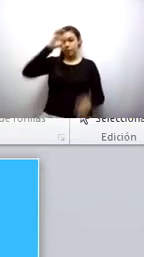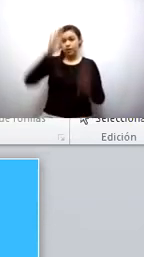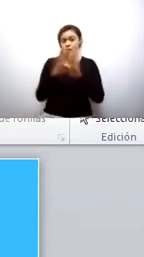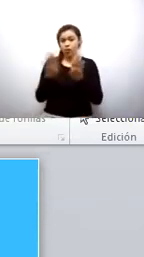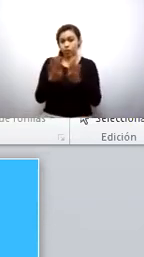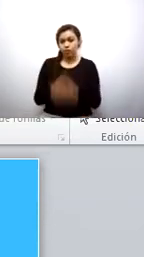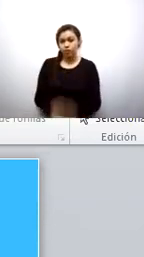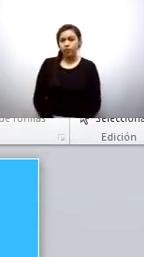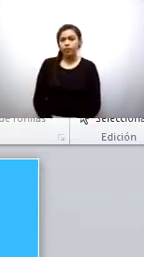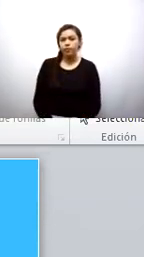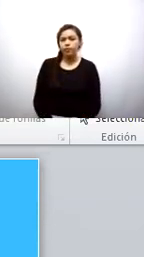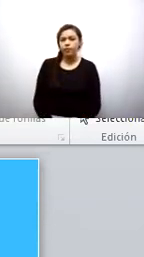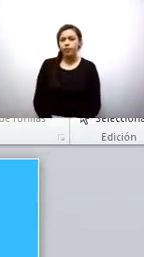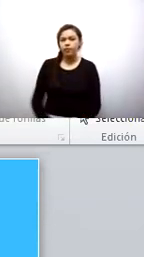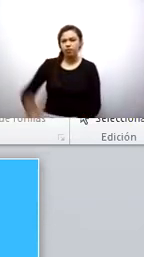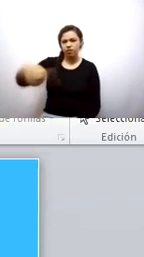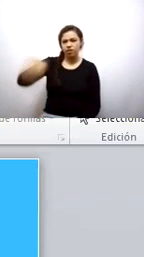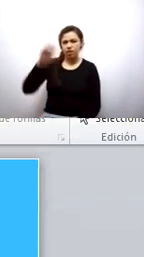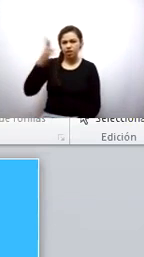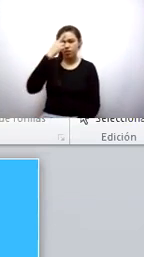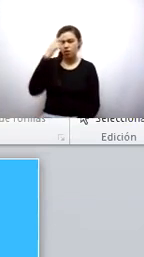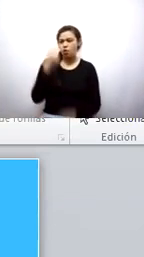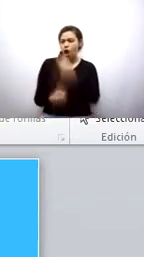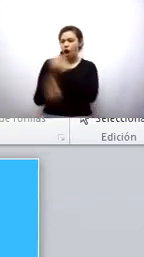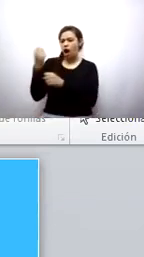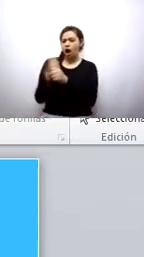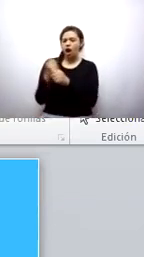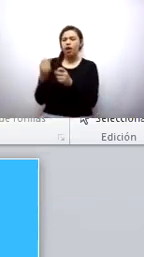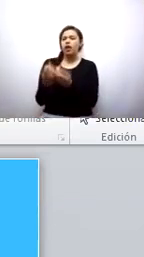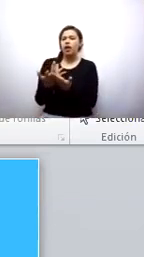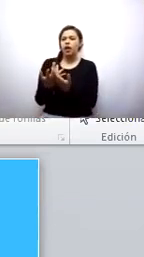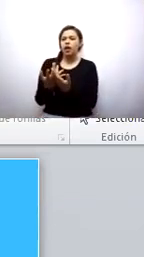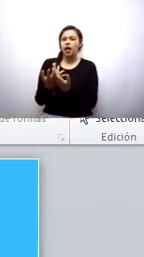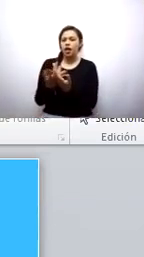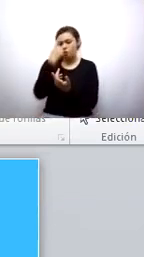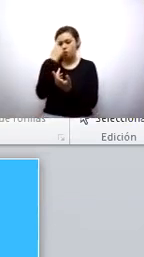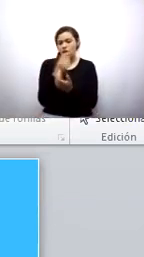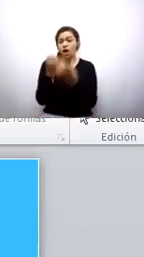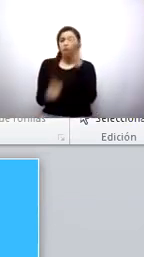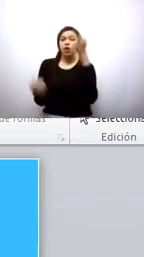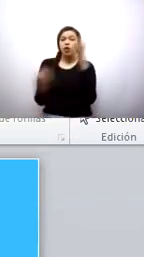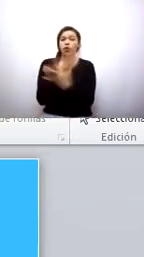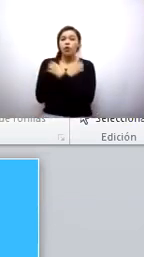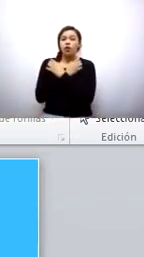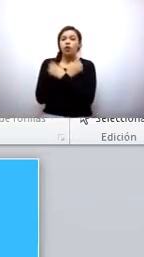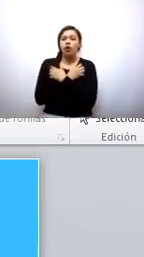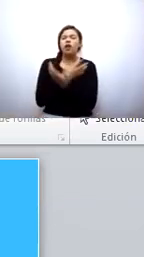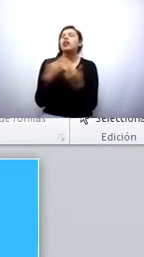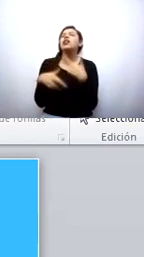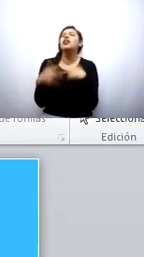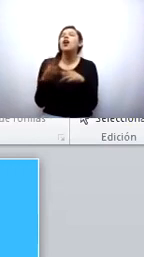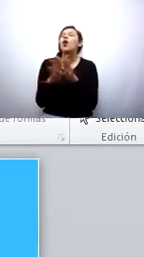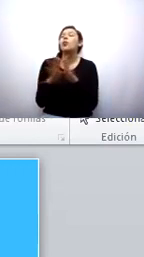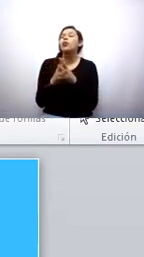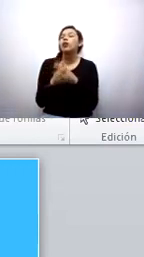cómo llegaron ustedes el año anterior justamente a esta nueva etapa de la educación? Cuando nos dijeron, ¿sabes qué?